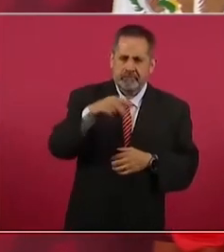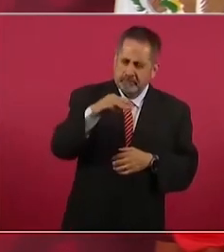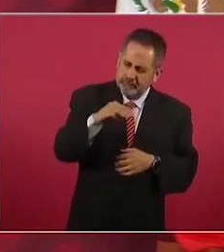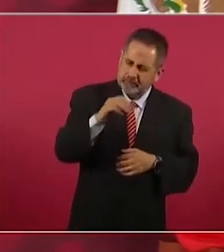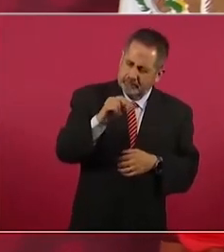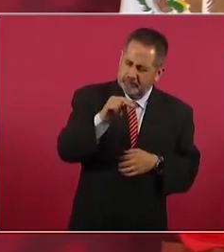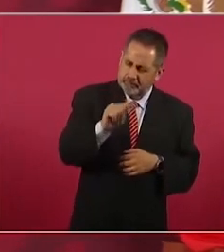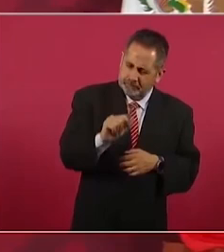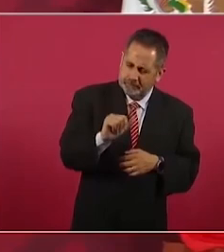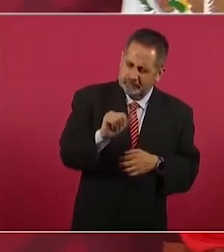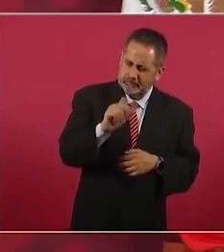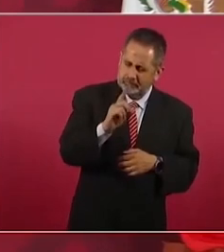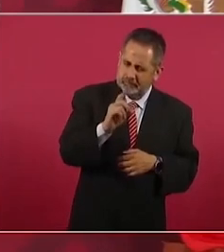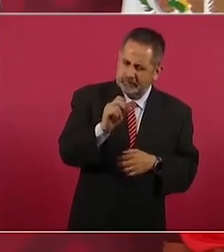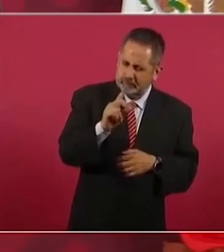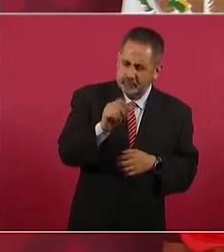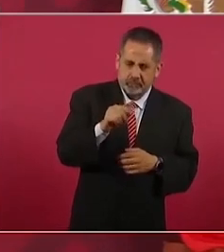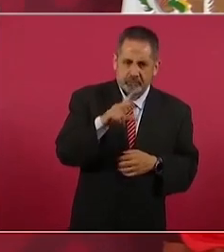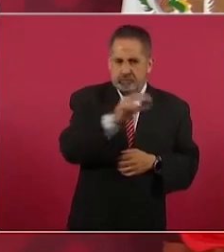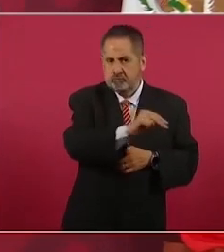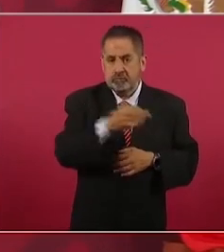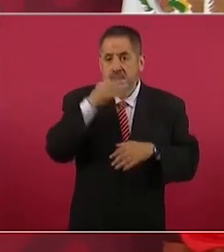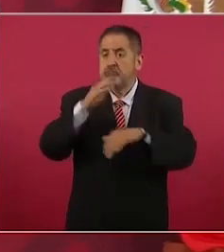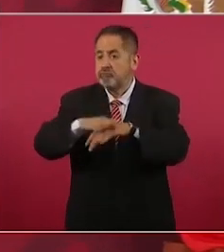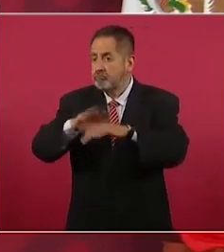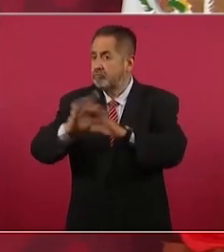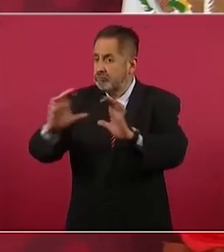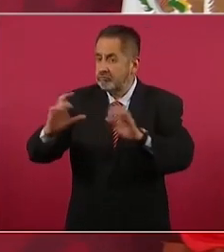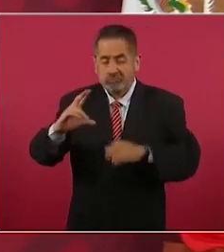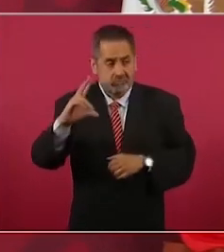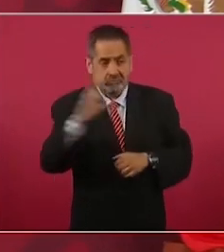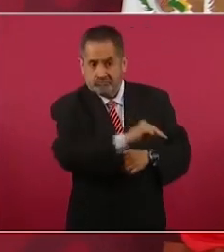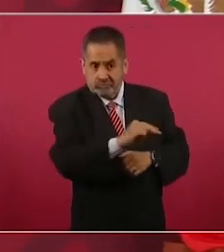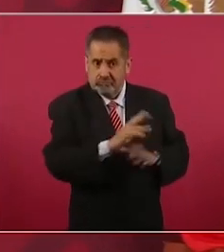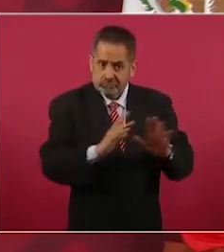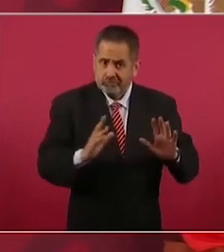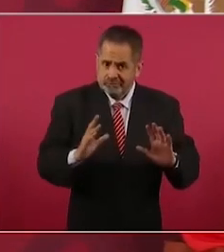montadeudas, desde aquí,